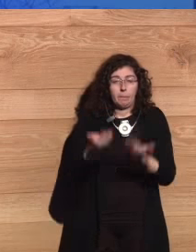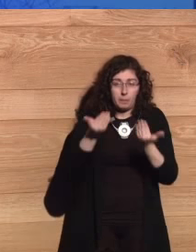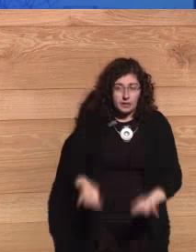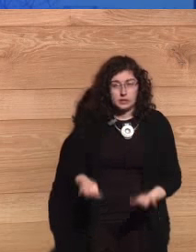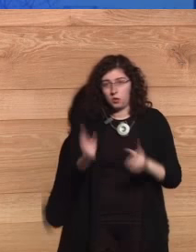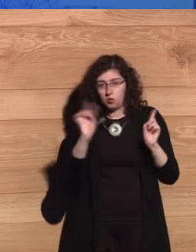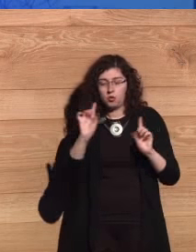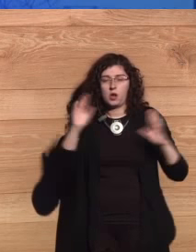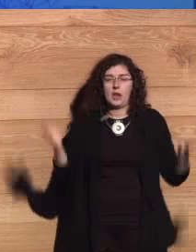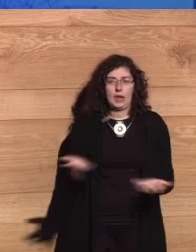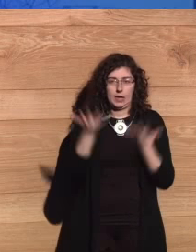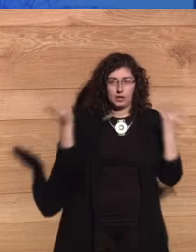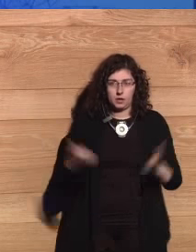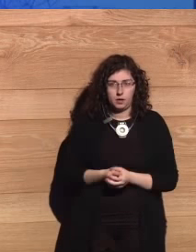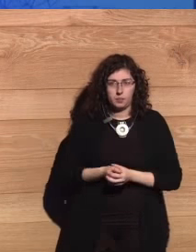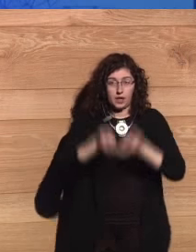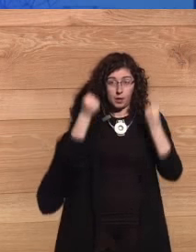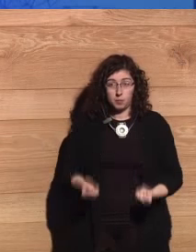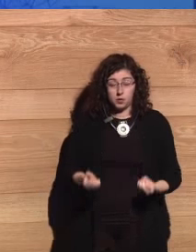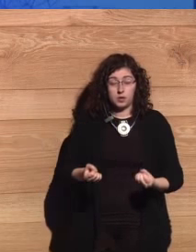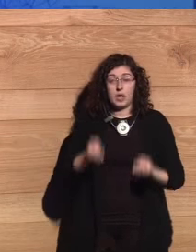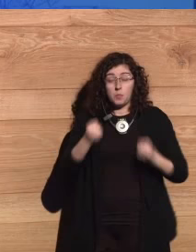en lo ligero. La potencia,